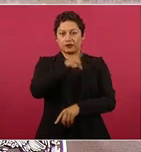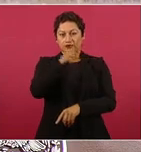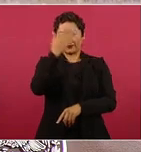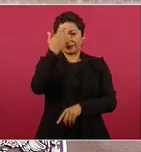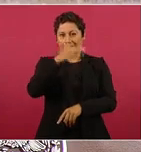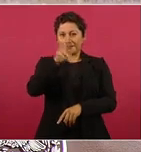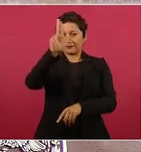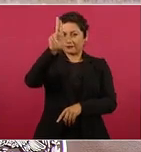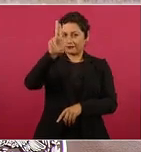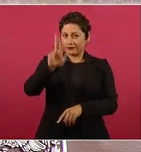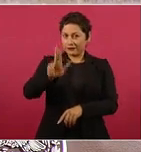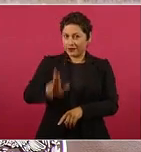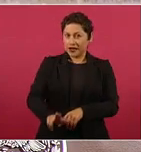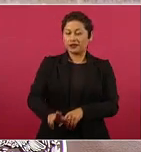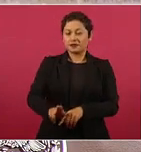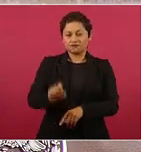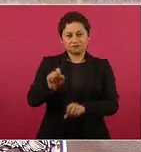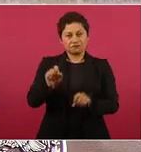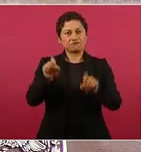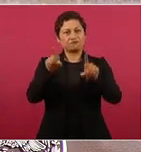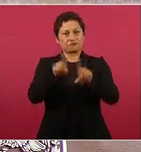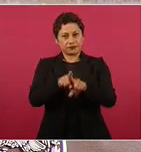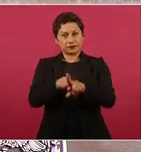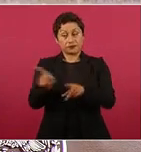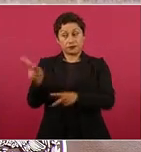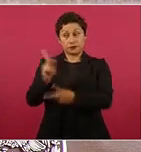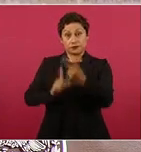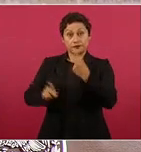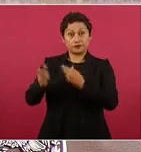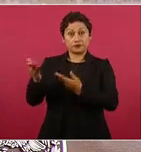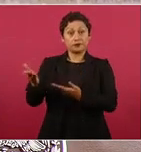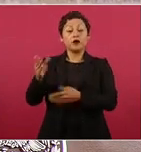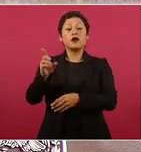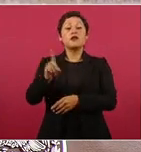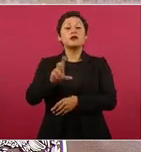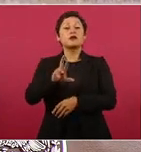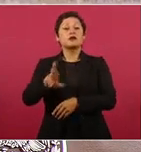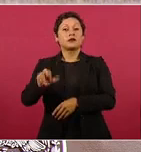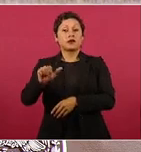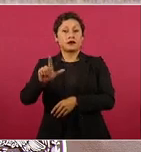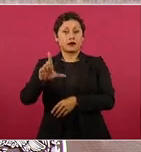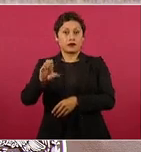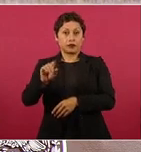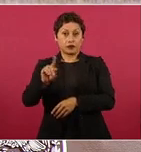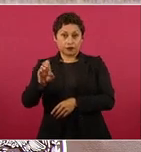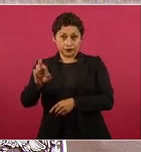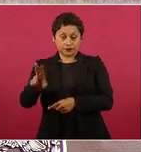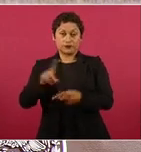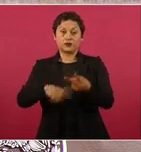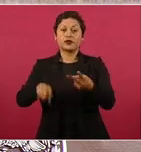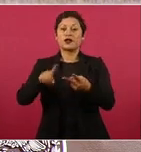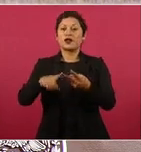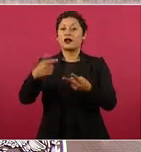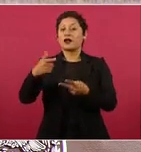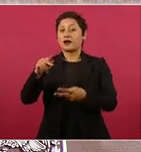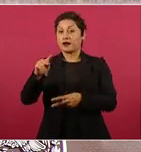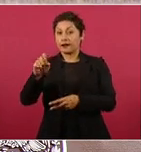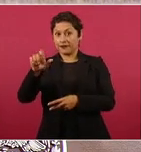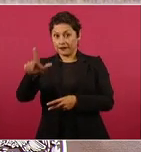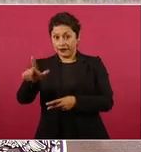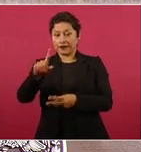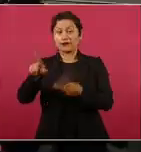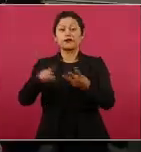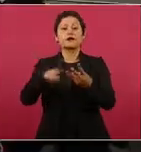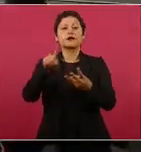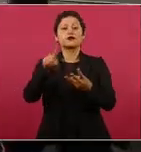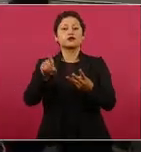martes, va a exponer el doctor Alcocer, Hugo López Gatell, Zoe